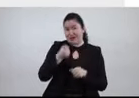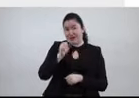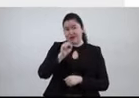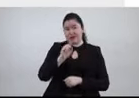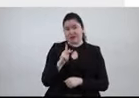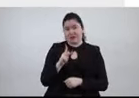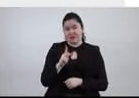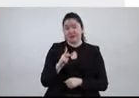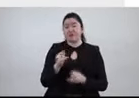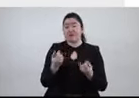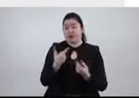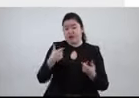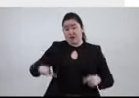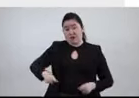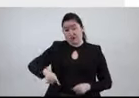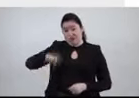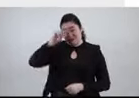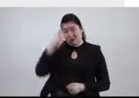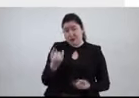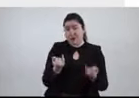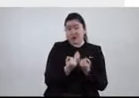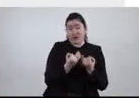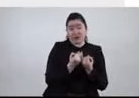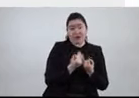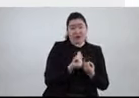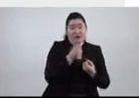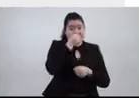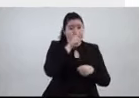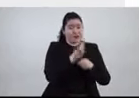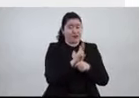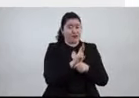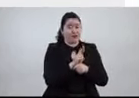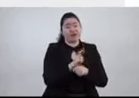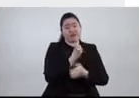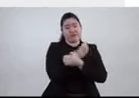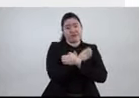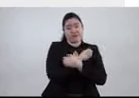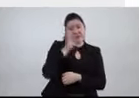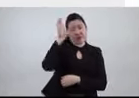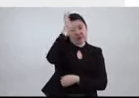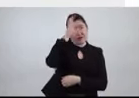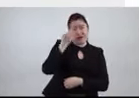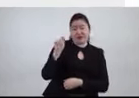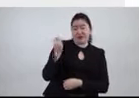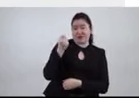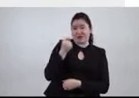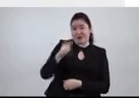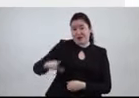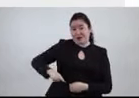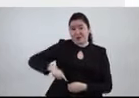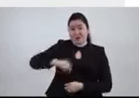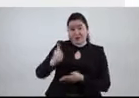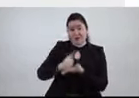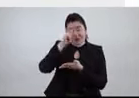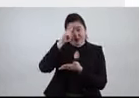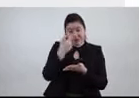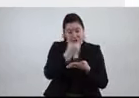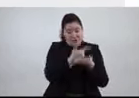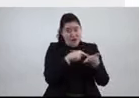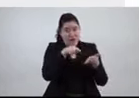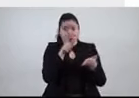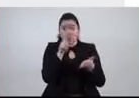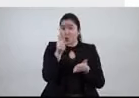Pública del Gobierno de México y la Secretaría de Educación, Ciencia y Tecnología del Gobierno de la Ciudad de México para integrar los padrones de todas las personas que trabajan